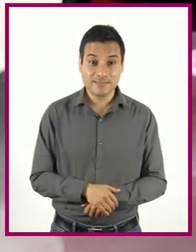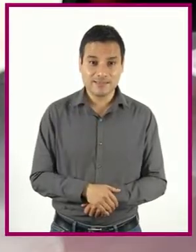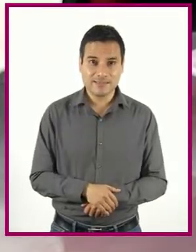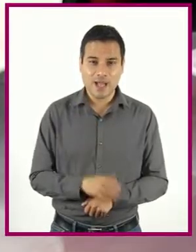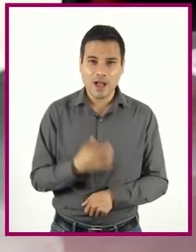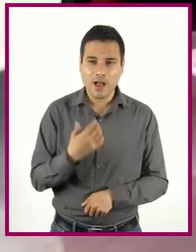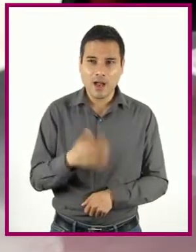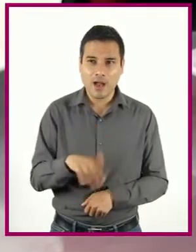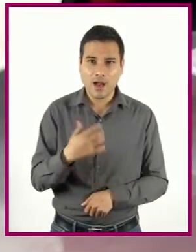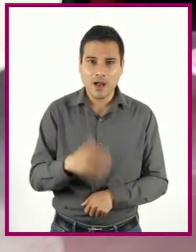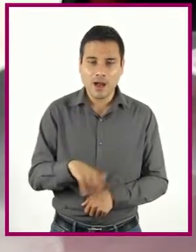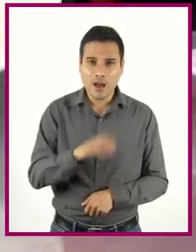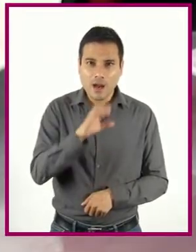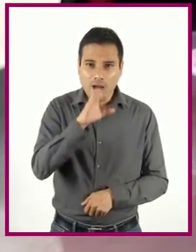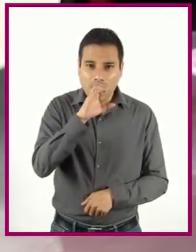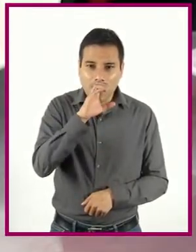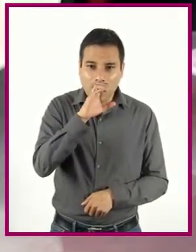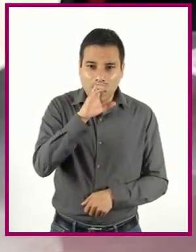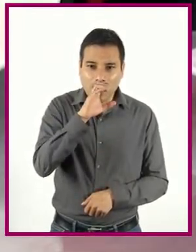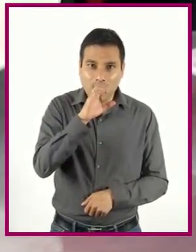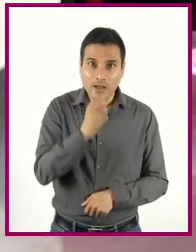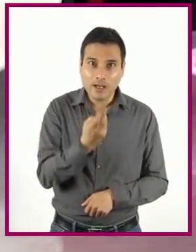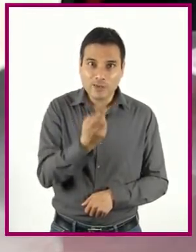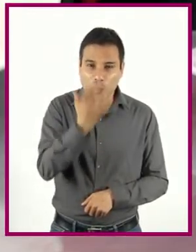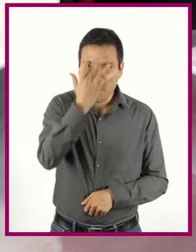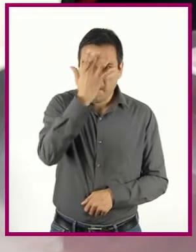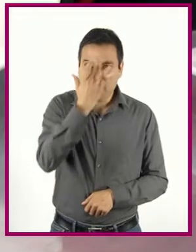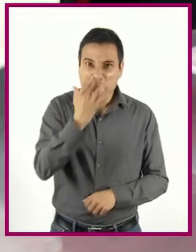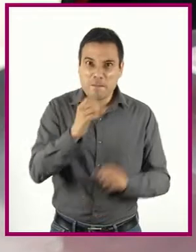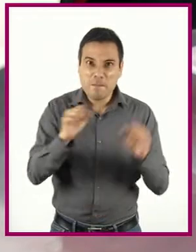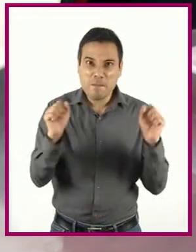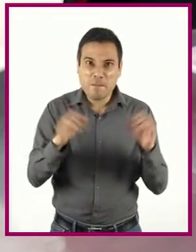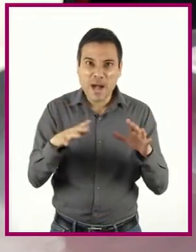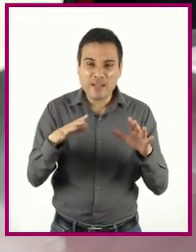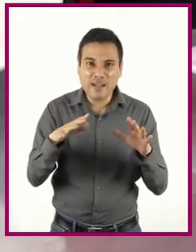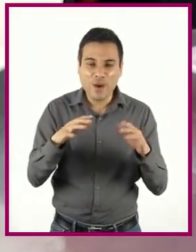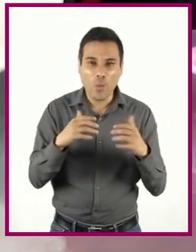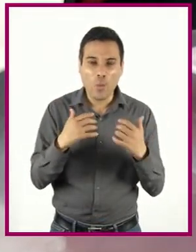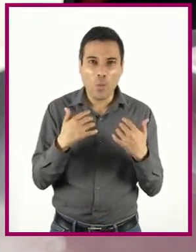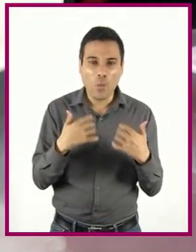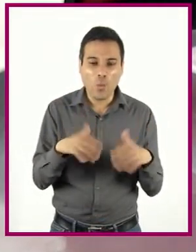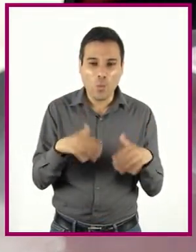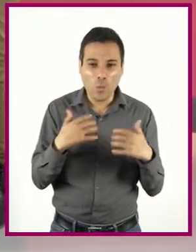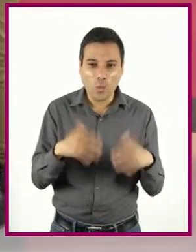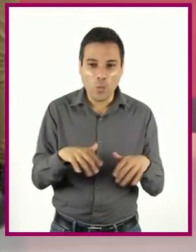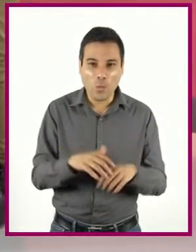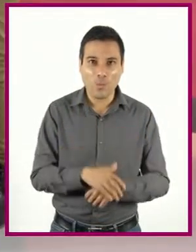¡Vaya! ¡Esto es magia! ¡Guacala! ¡Ay!